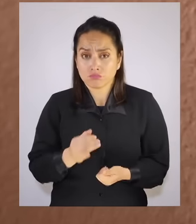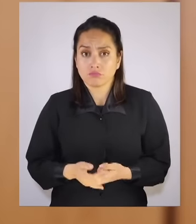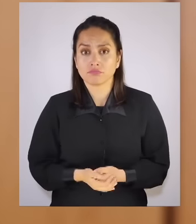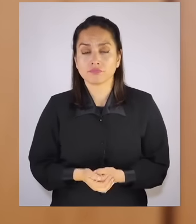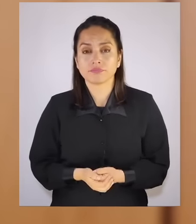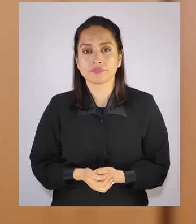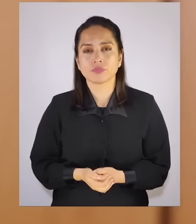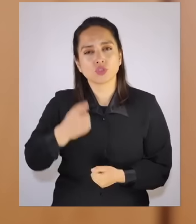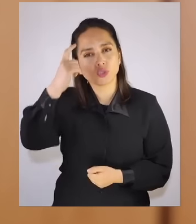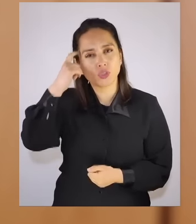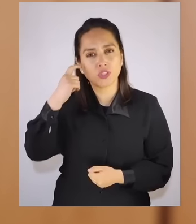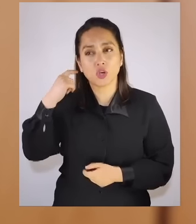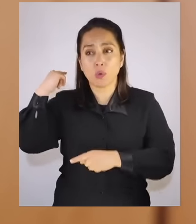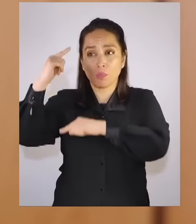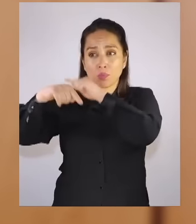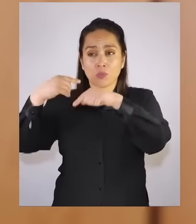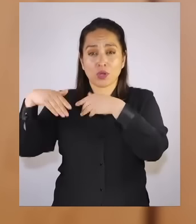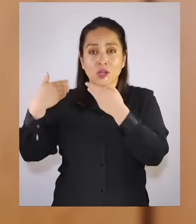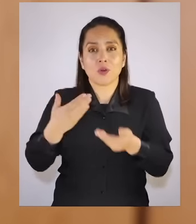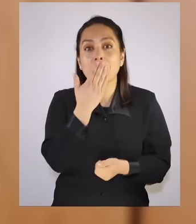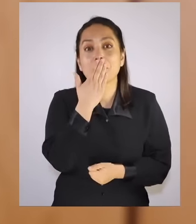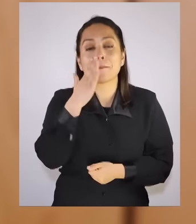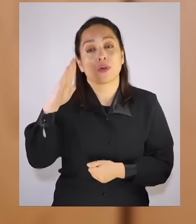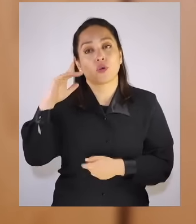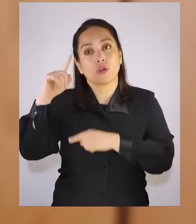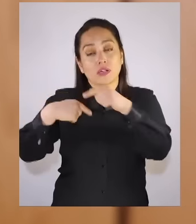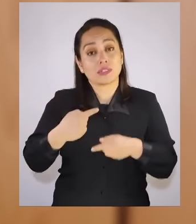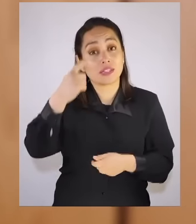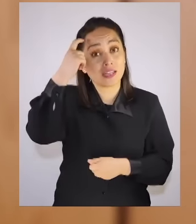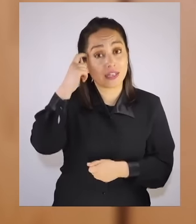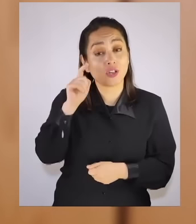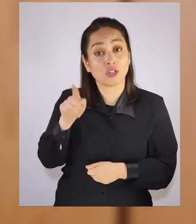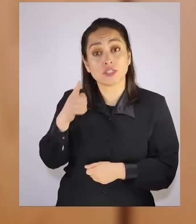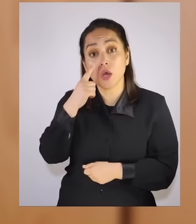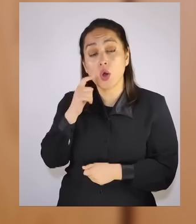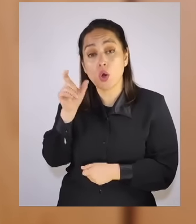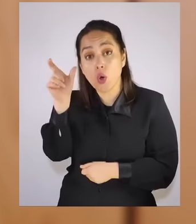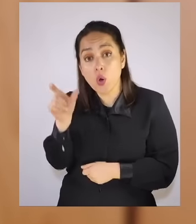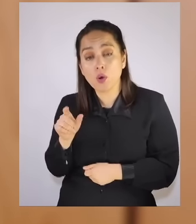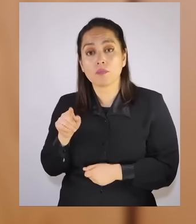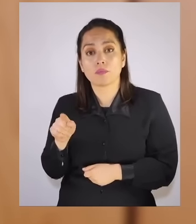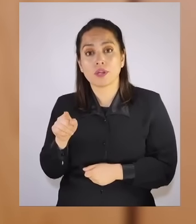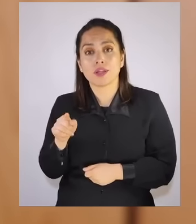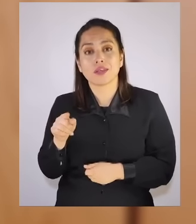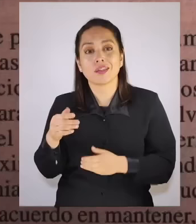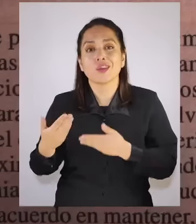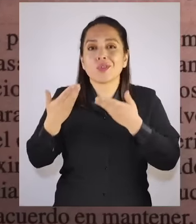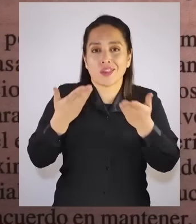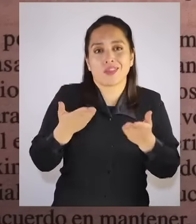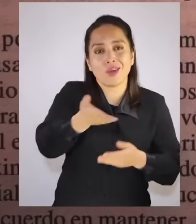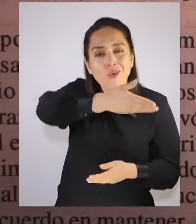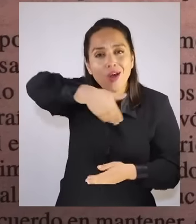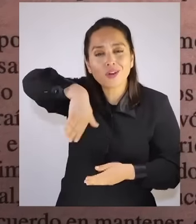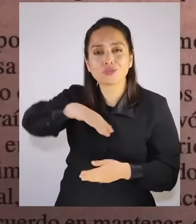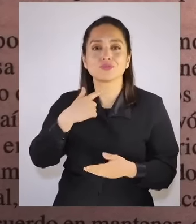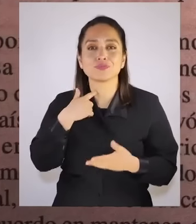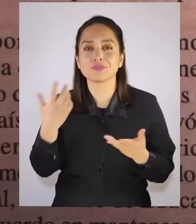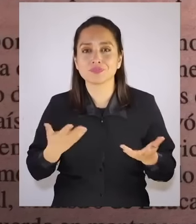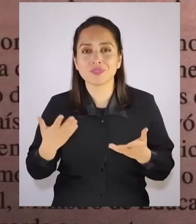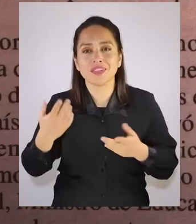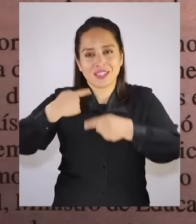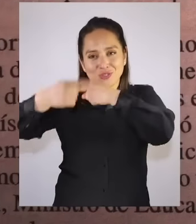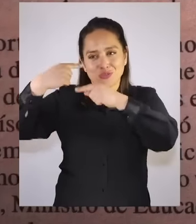Yo creo que la mayor herencia o la mejor herencia, creo, que este señor nos ha aportado a nosotros es su